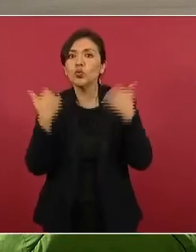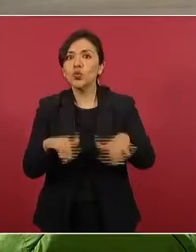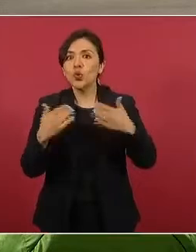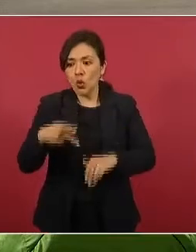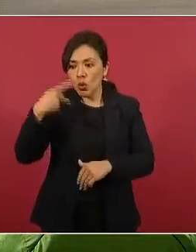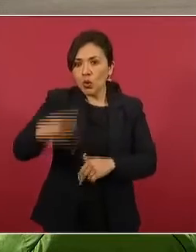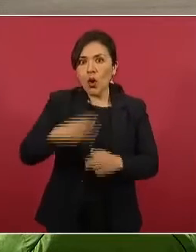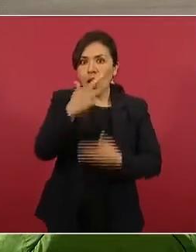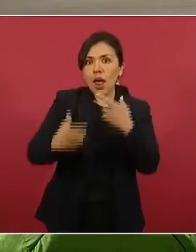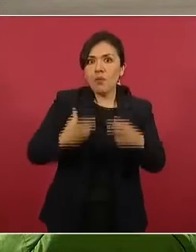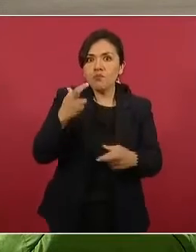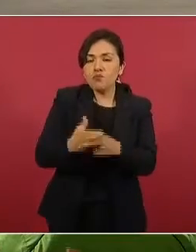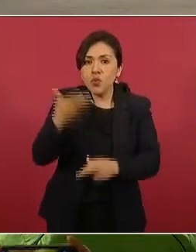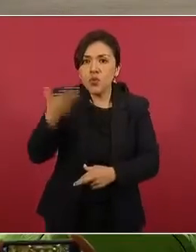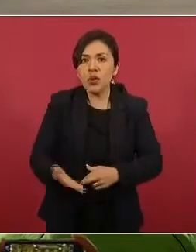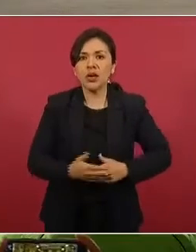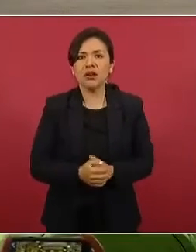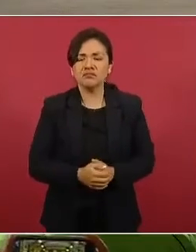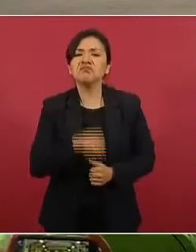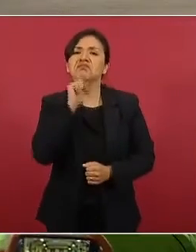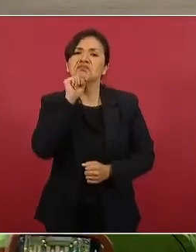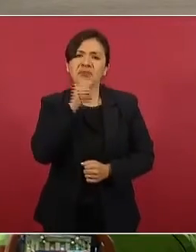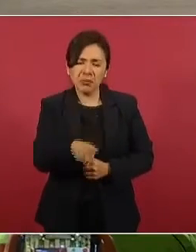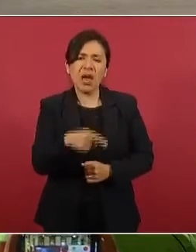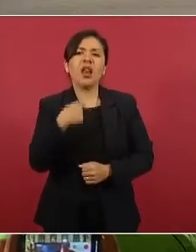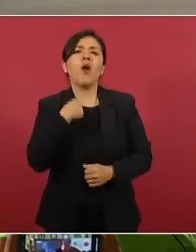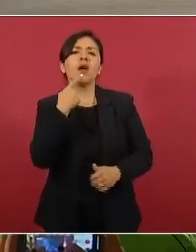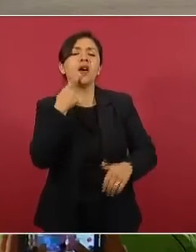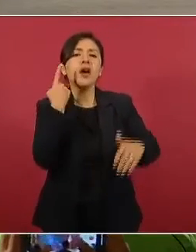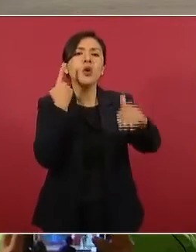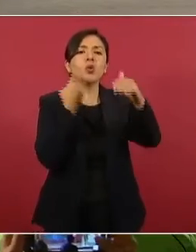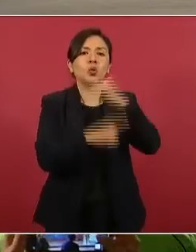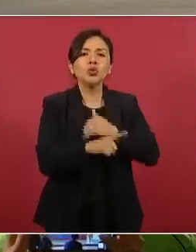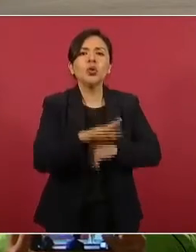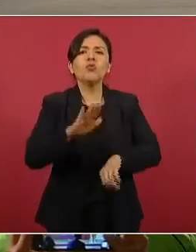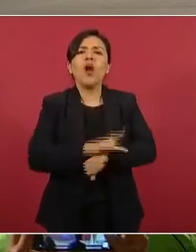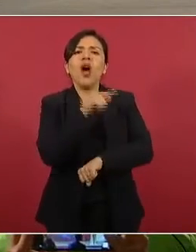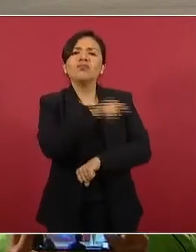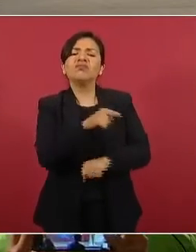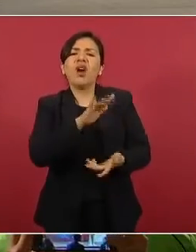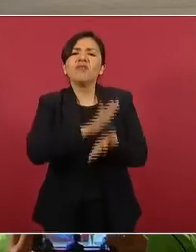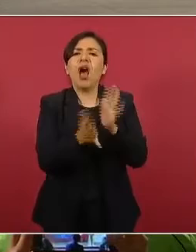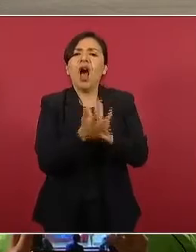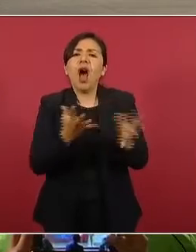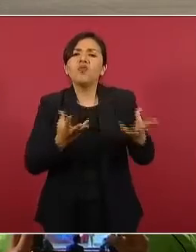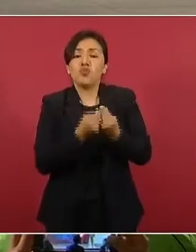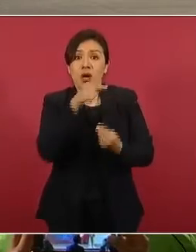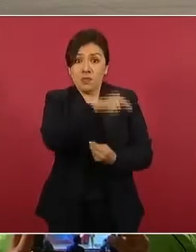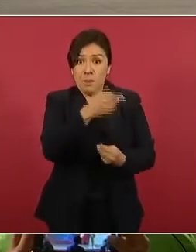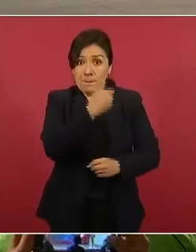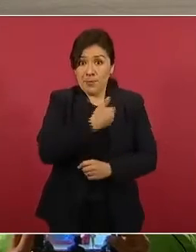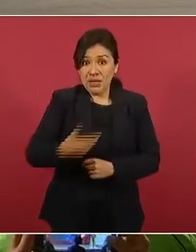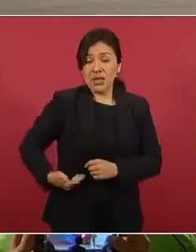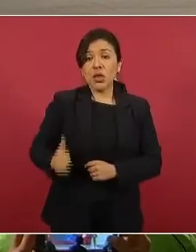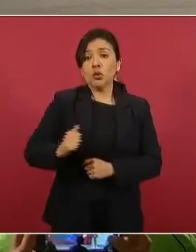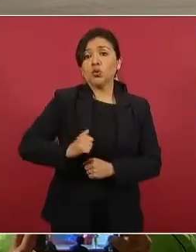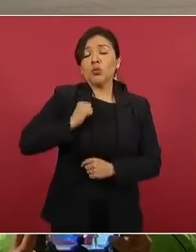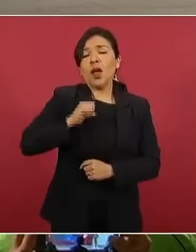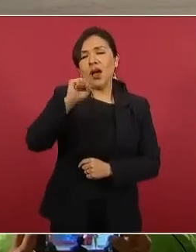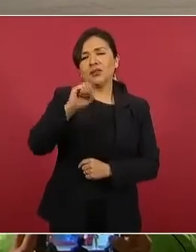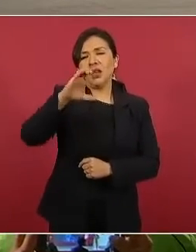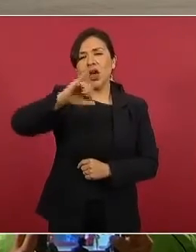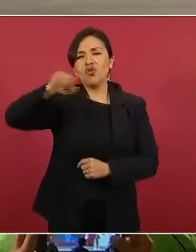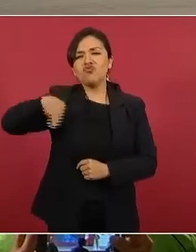la República. Acuso también por complicidad al presidente de la Suprema Corte